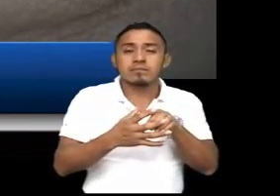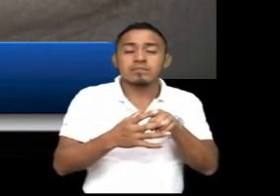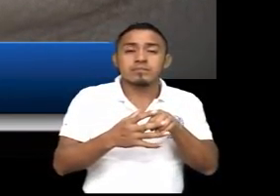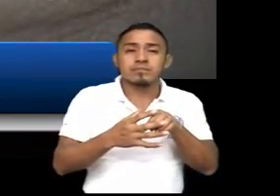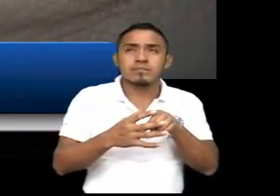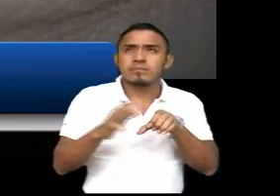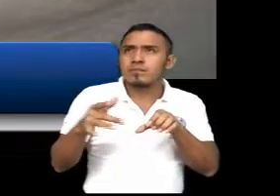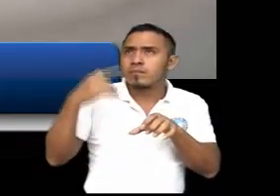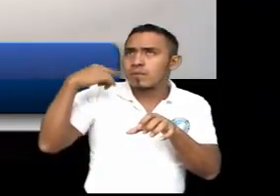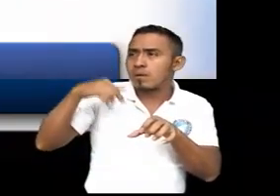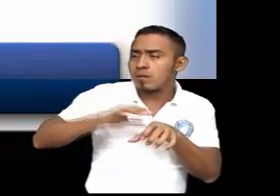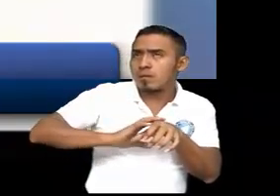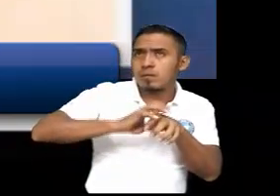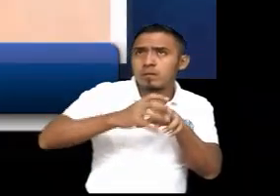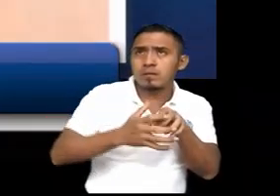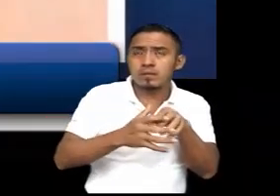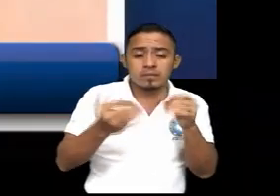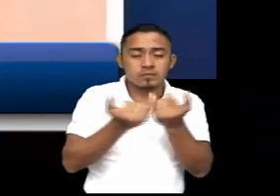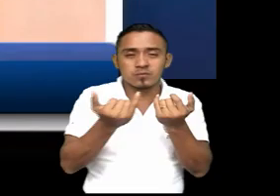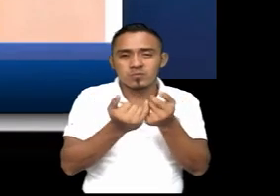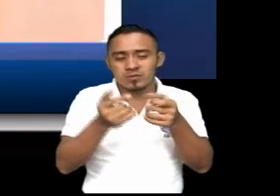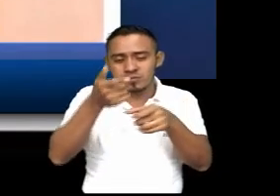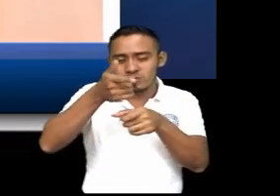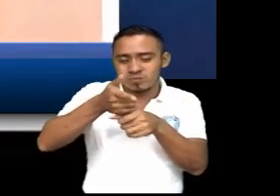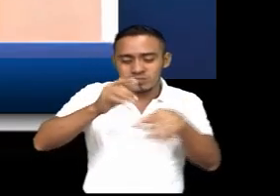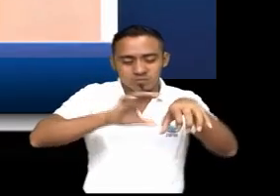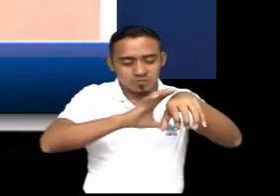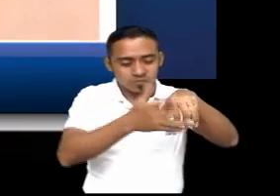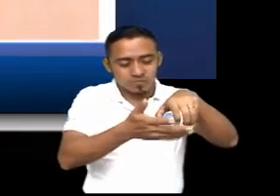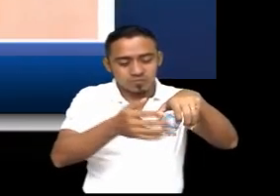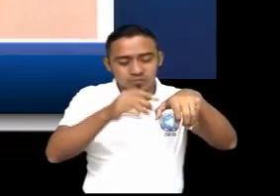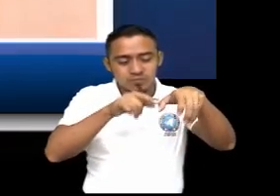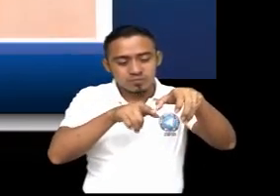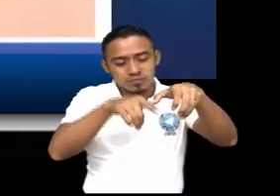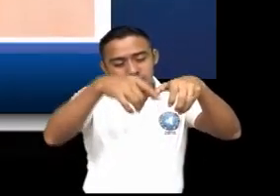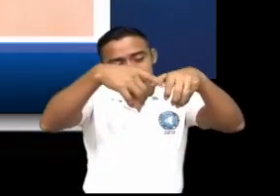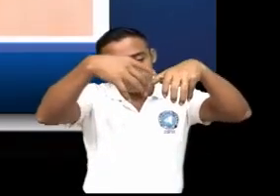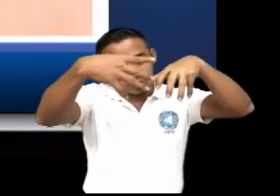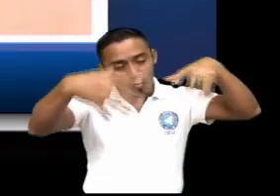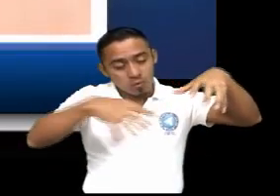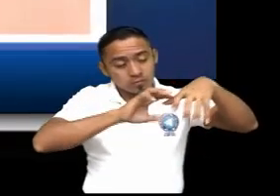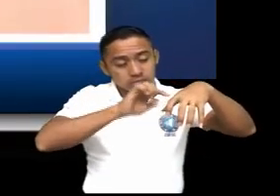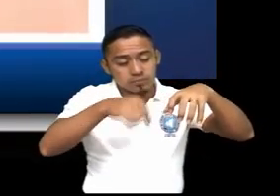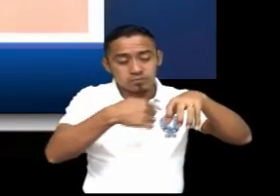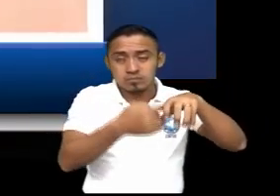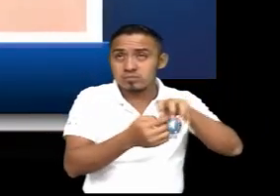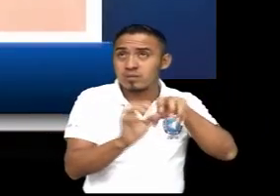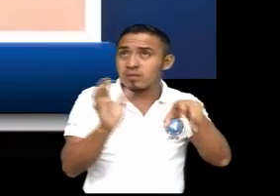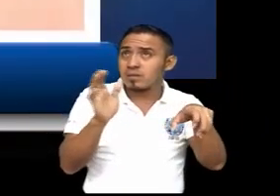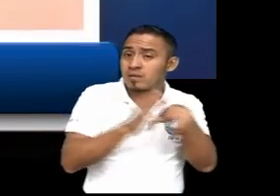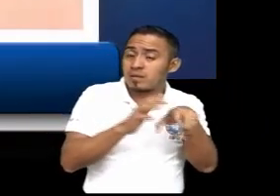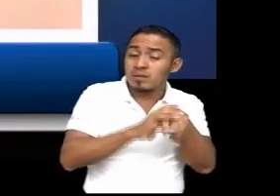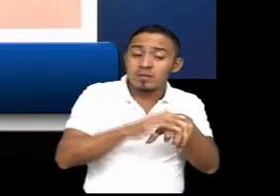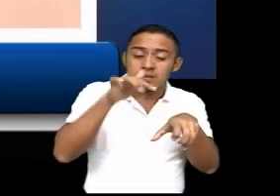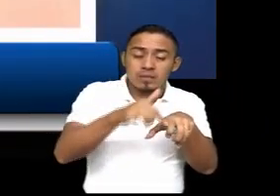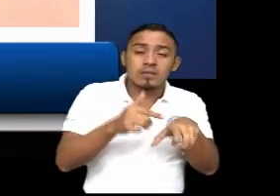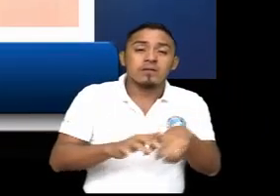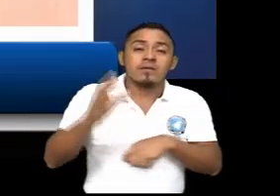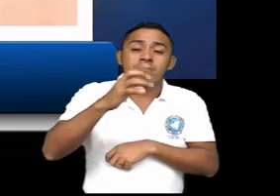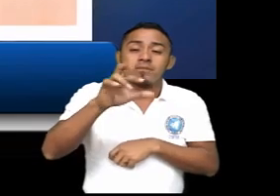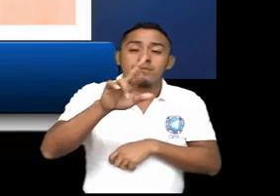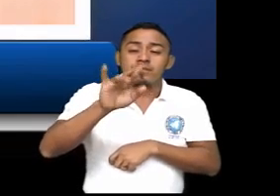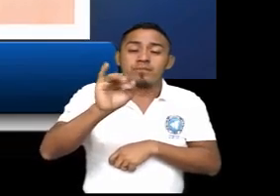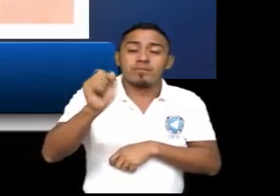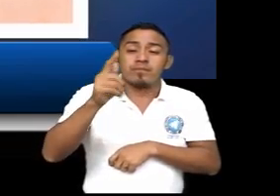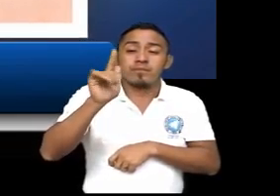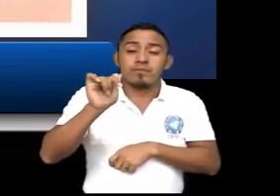Sáquelo, aquí hay una cámara, ¿verdad? Adelante y atrás está esta estructura. Detrás ese es el cristalino. Y entonces el cristalino